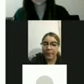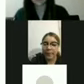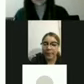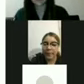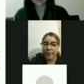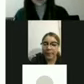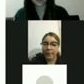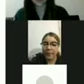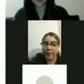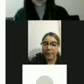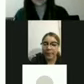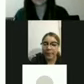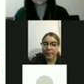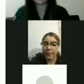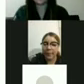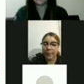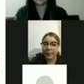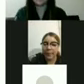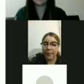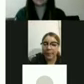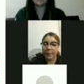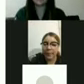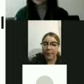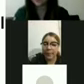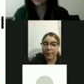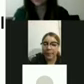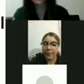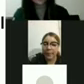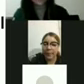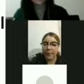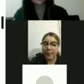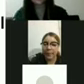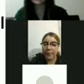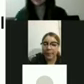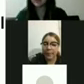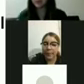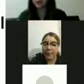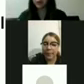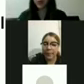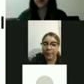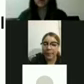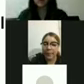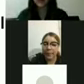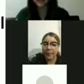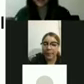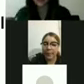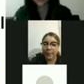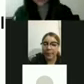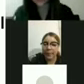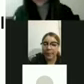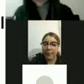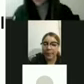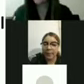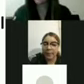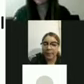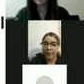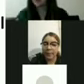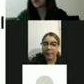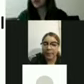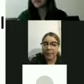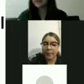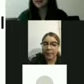es algo de conocimiento común. Otro subtítulo tenemos la lectoescritura como práctica cultural.